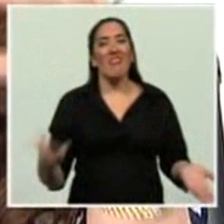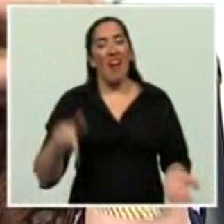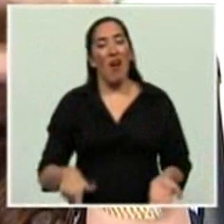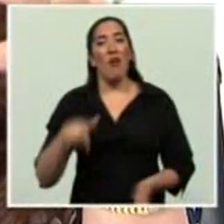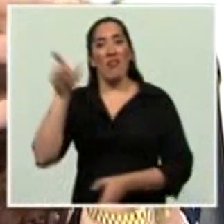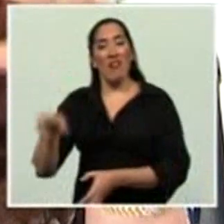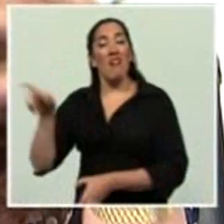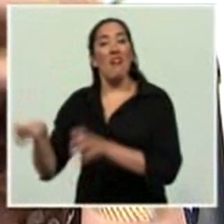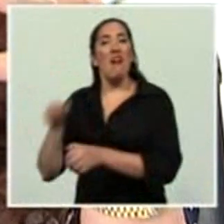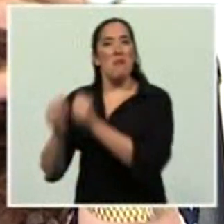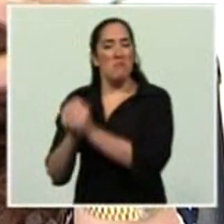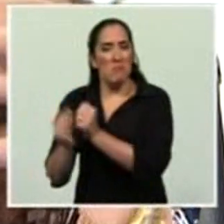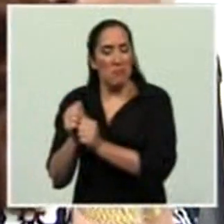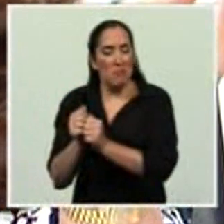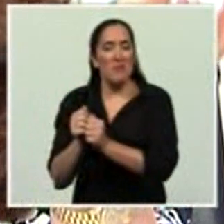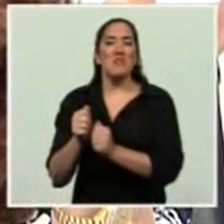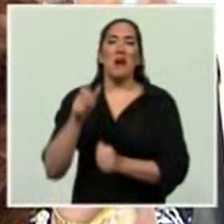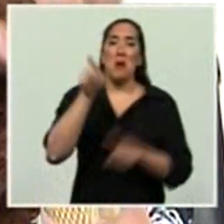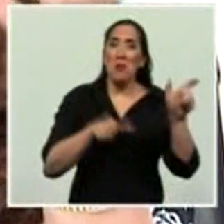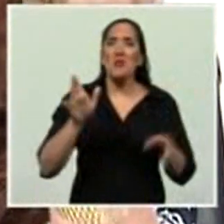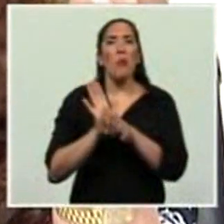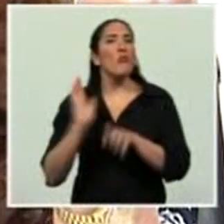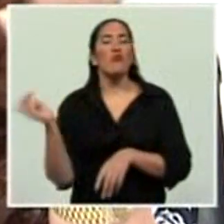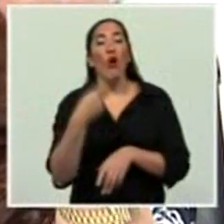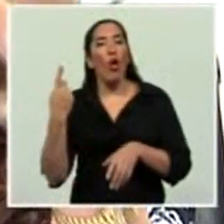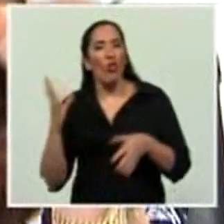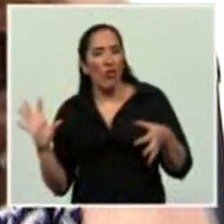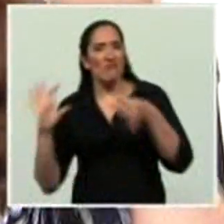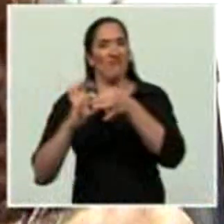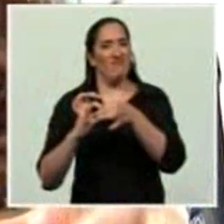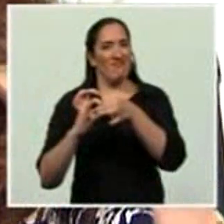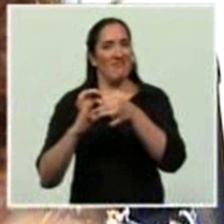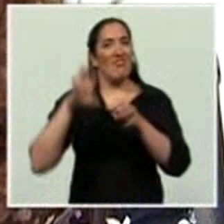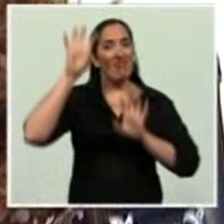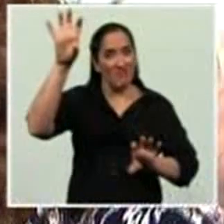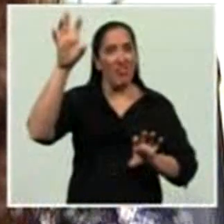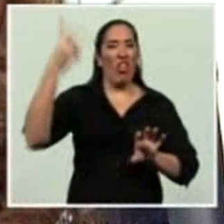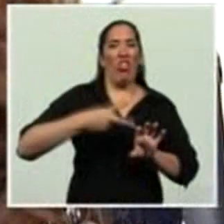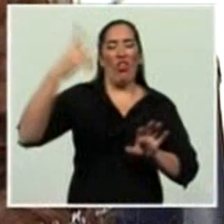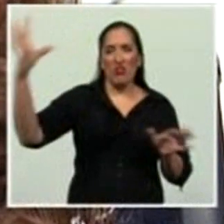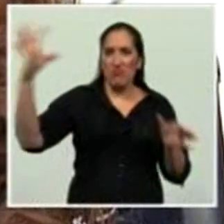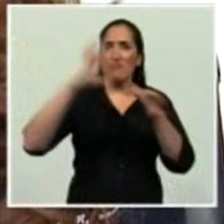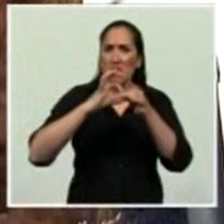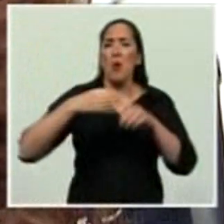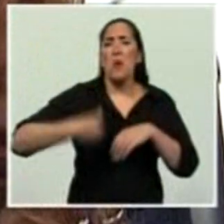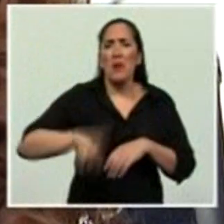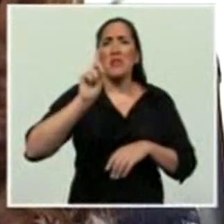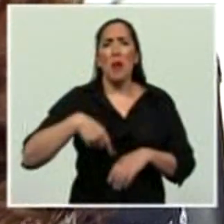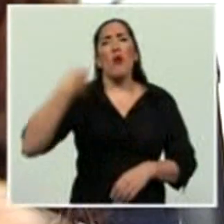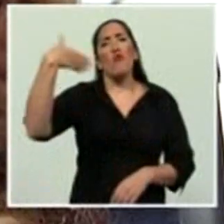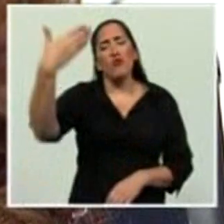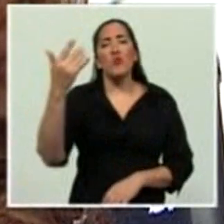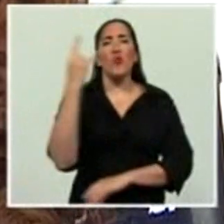de iguazú sea socio y viceversa del turismo de calafate y más adelante también del usuaya del de